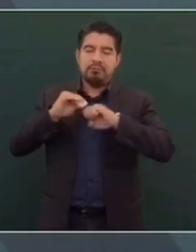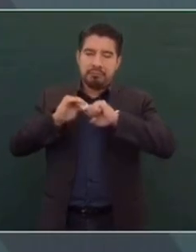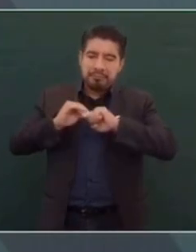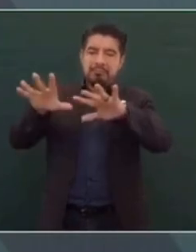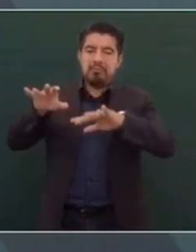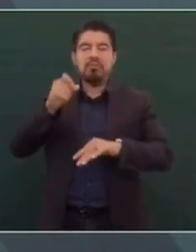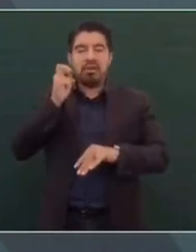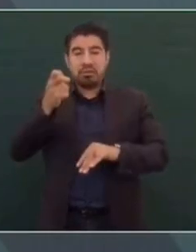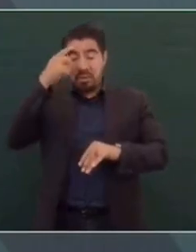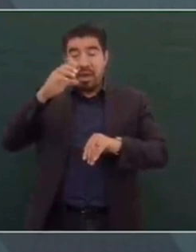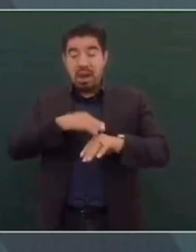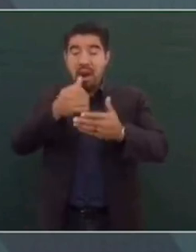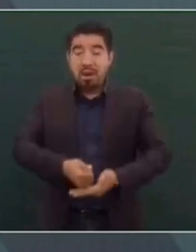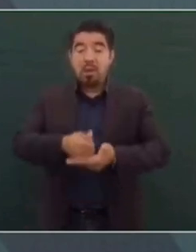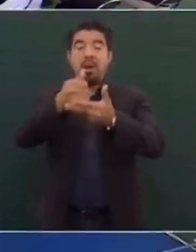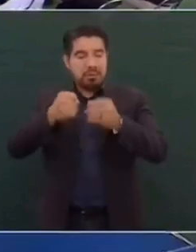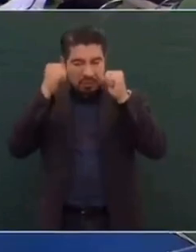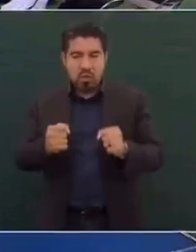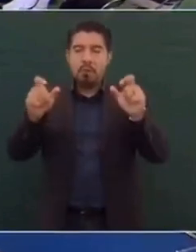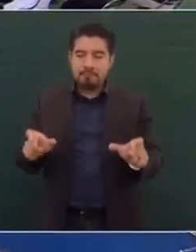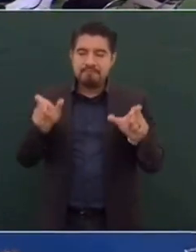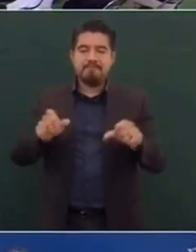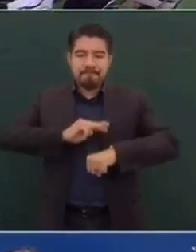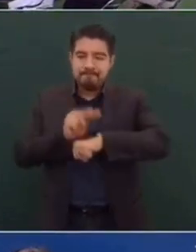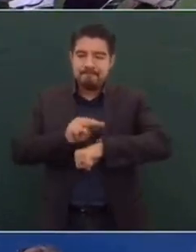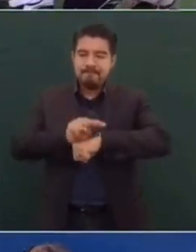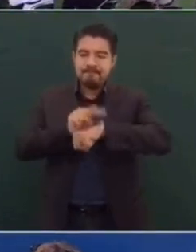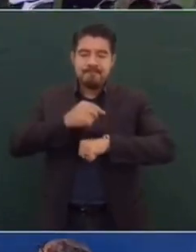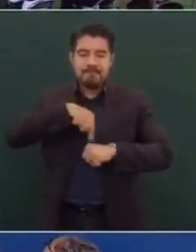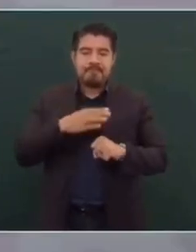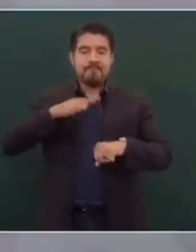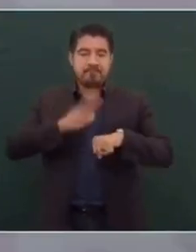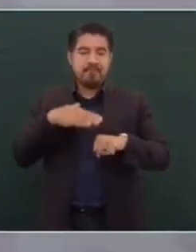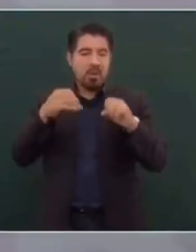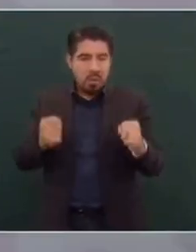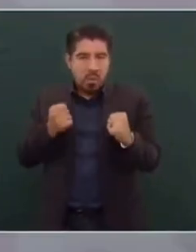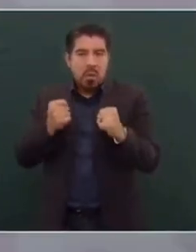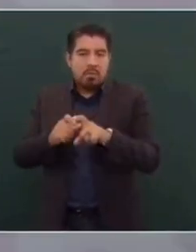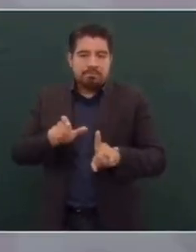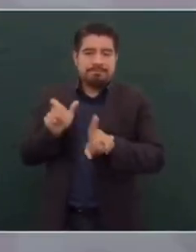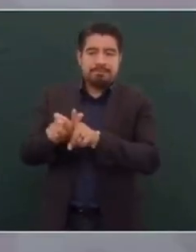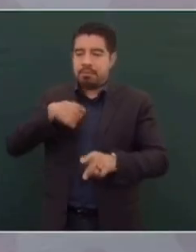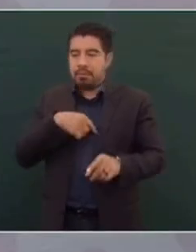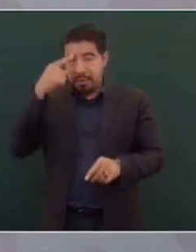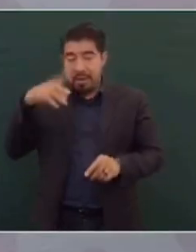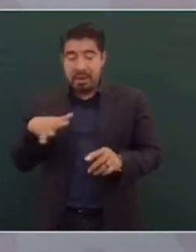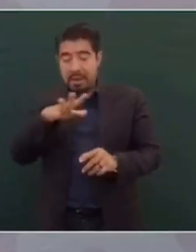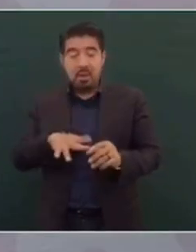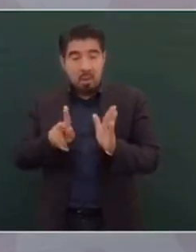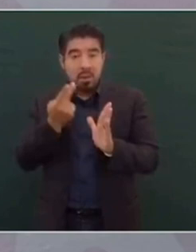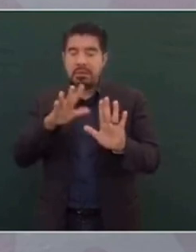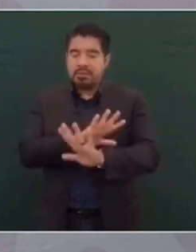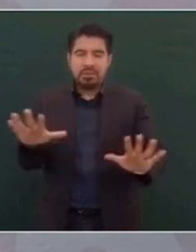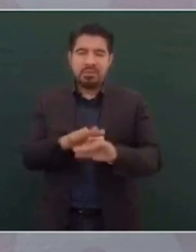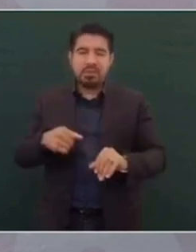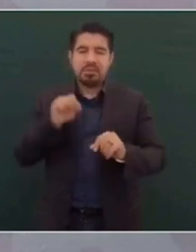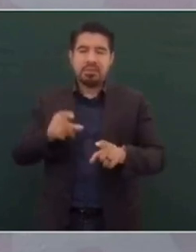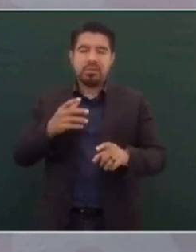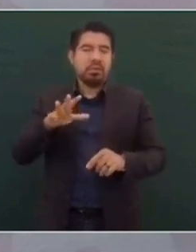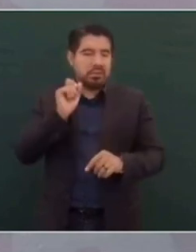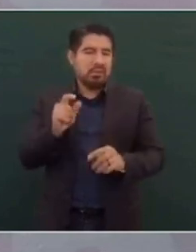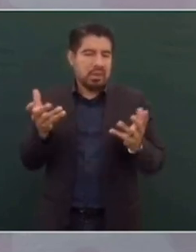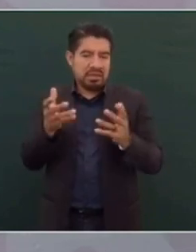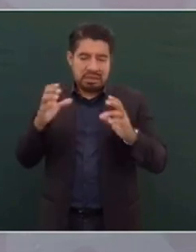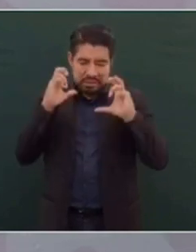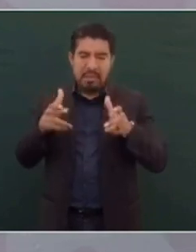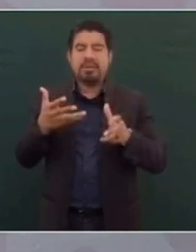a ayudar y va a haber más vigilancia y ya estamos reforzando toda esa área para que no se den estos casos. Pero es lo único que tenemos en Chiapas sobre